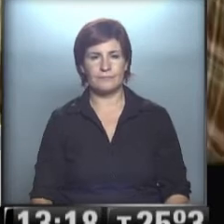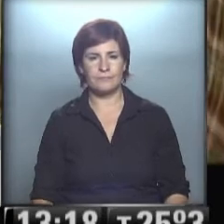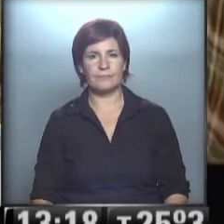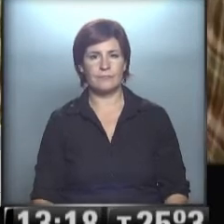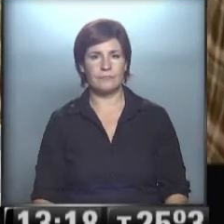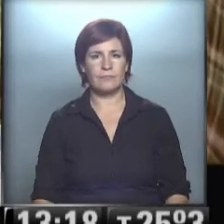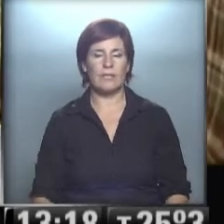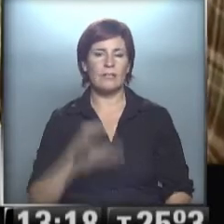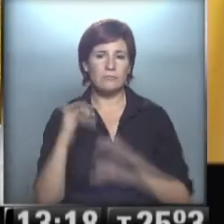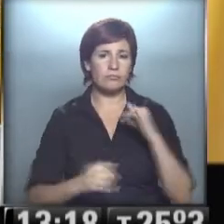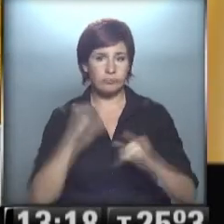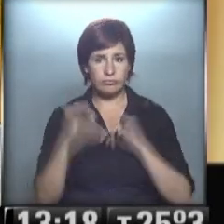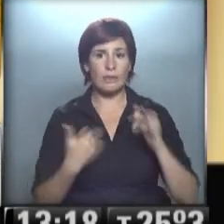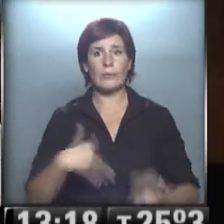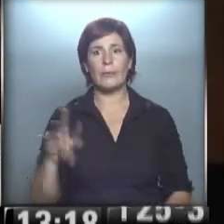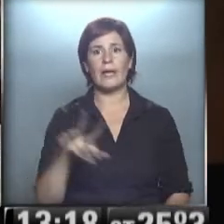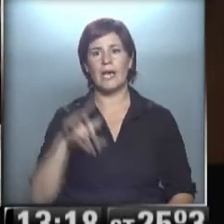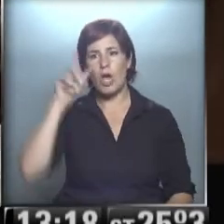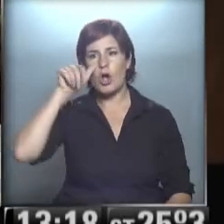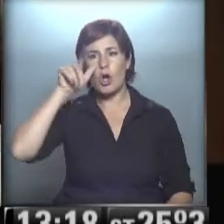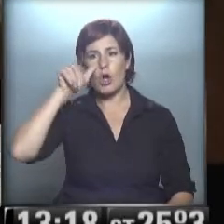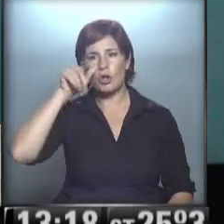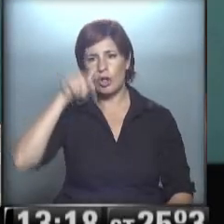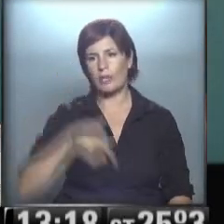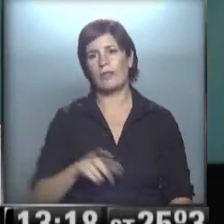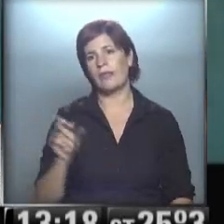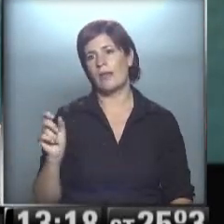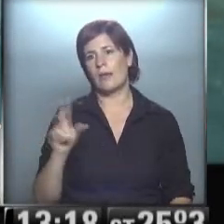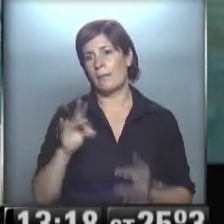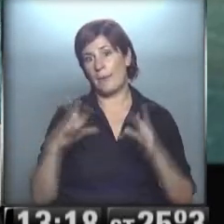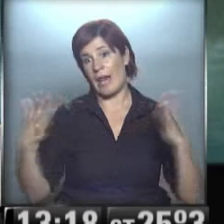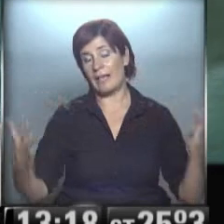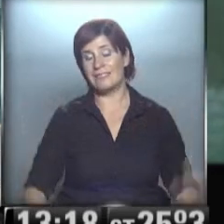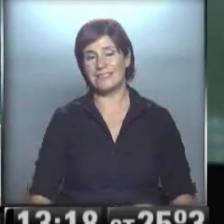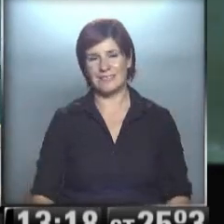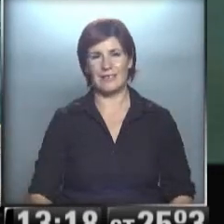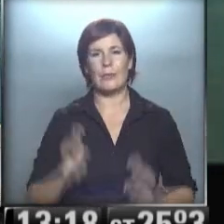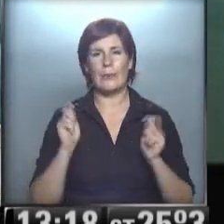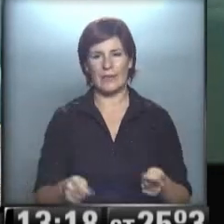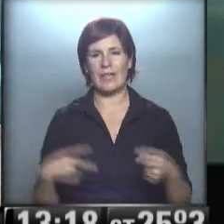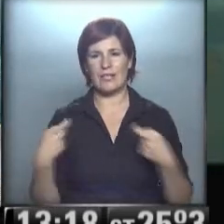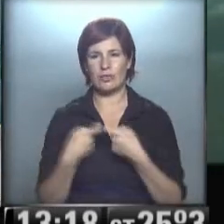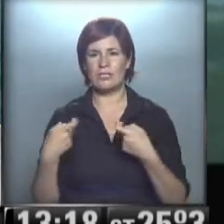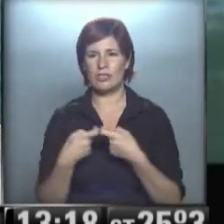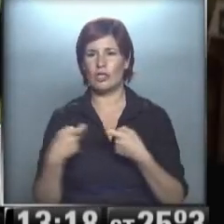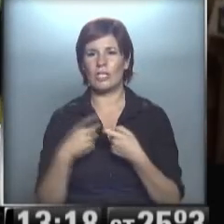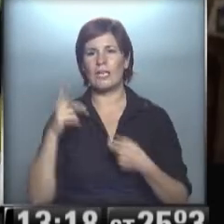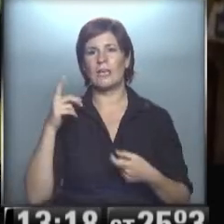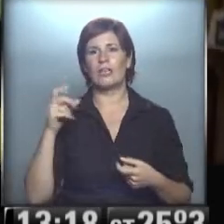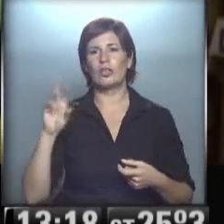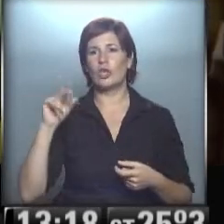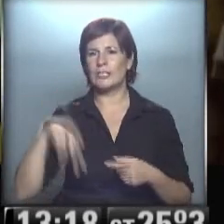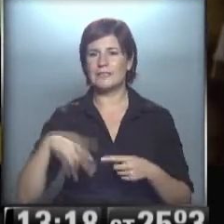Se anunciaron entonces los premios Cóndor de Plata, que va a entregar próximamente la Asociación de Cronistas Cinematográficos de la Argentina.